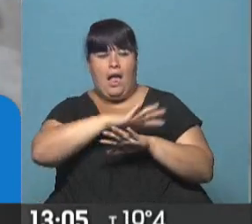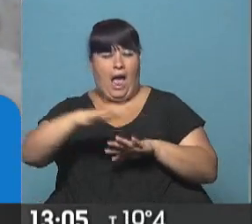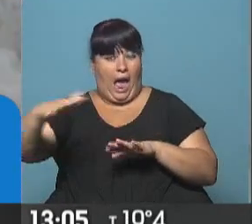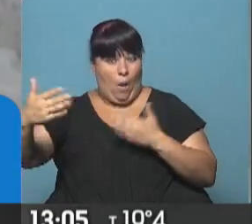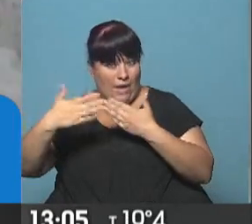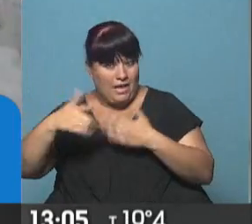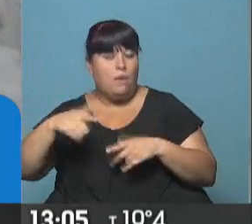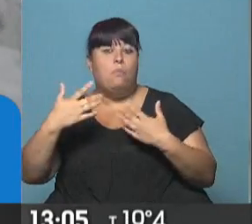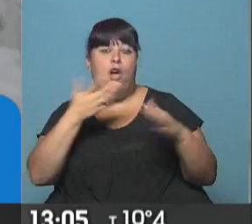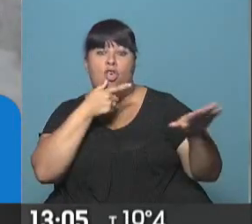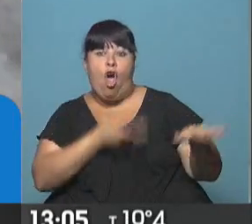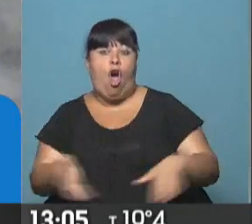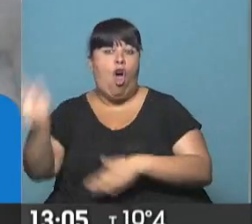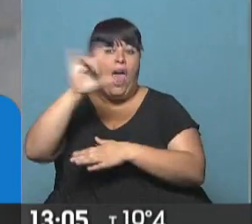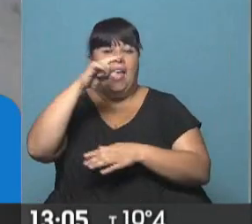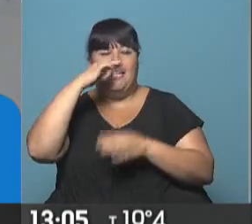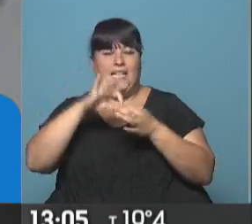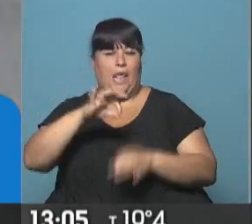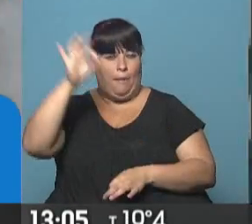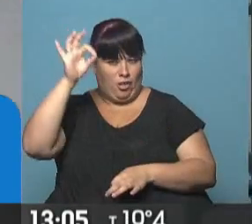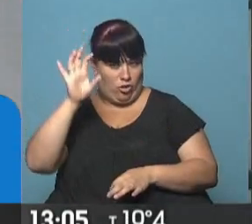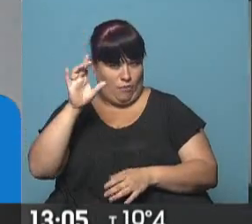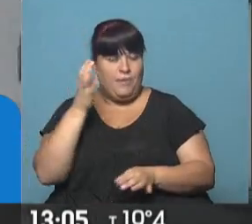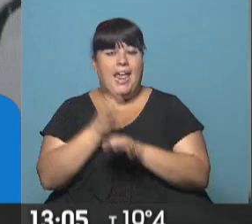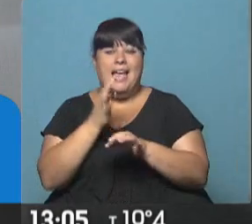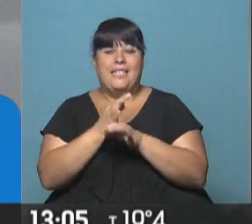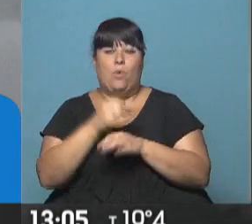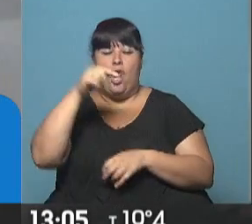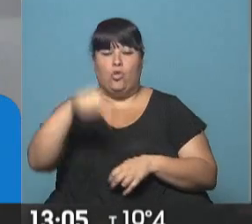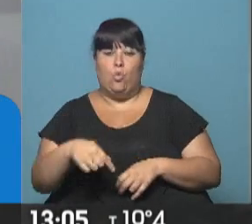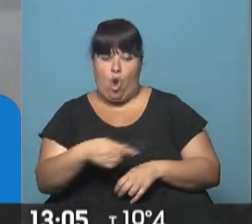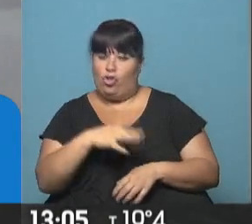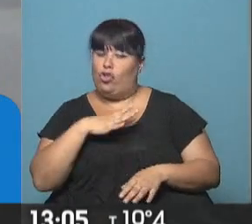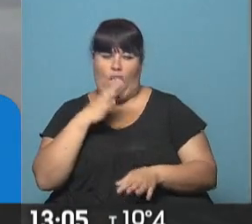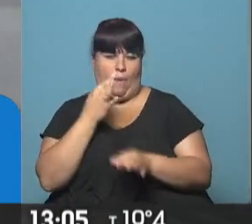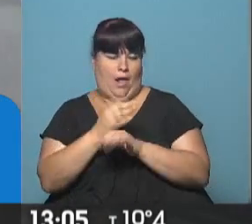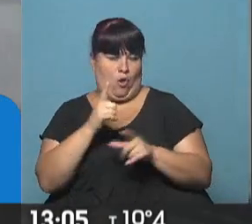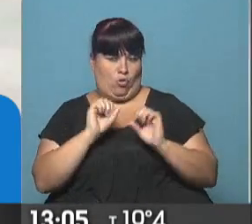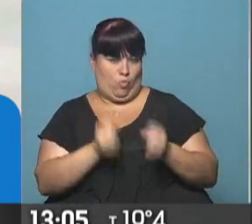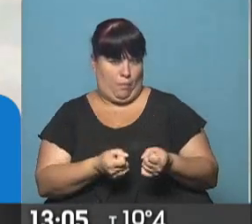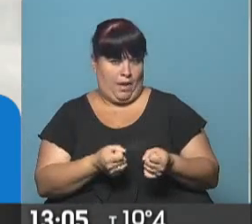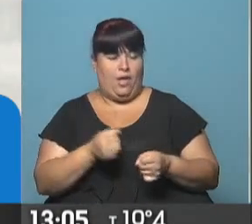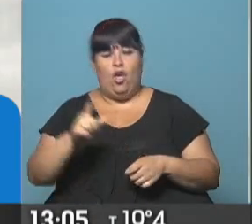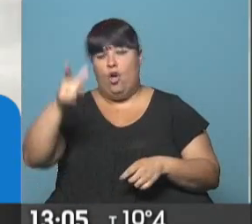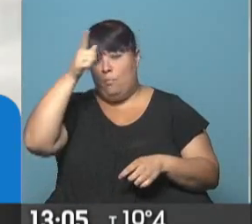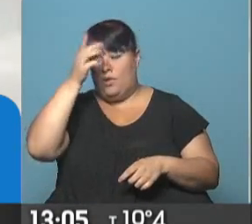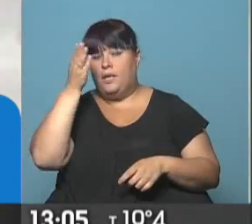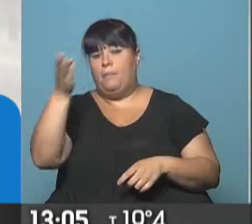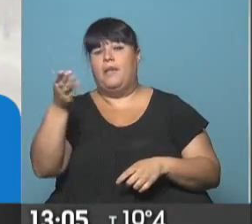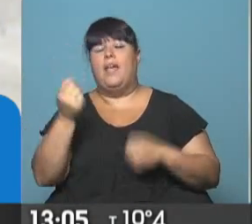que podría generar olas de hasta 7 metros. Las escuelas del suroeste continúan sin clases. La policía exhortó